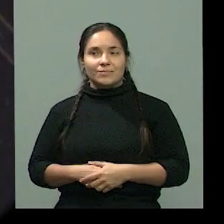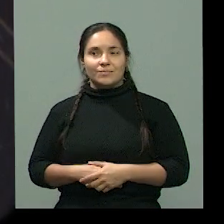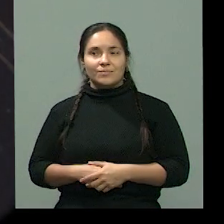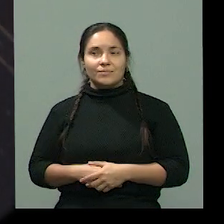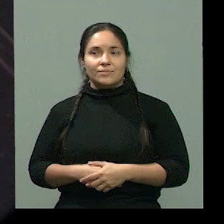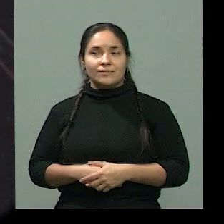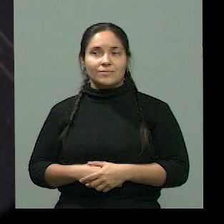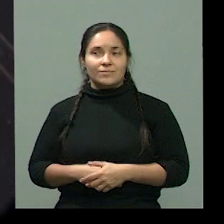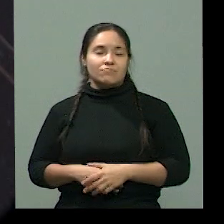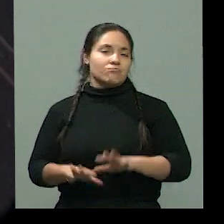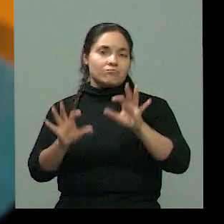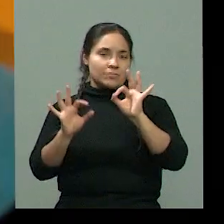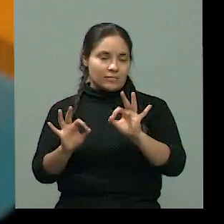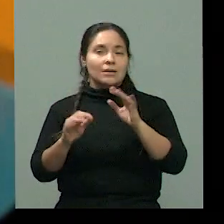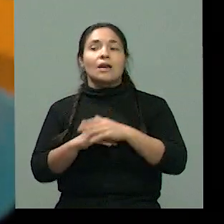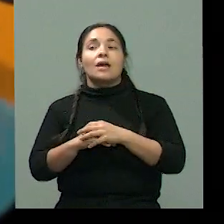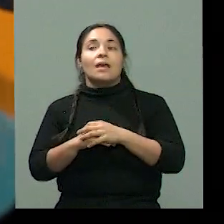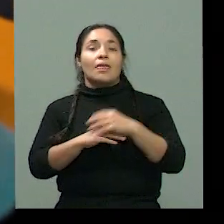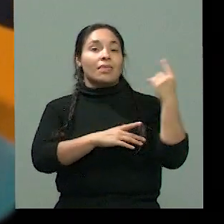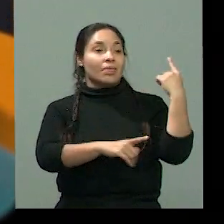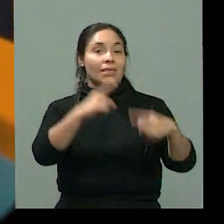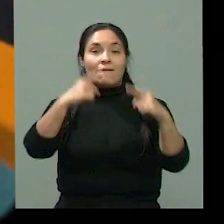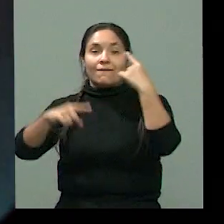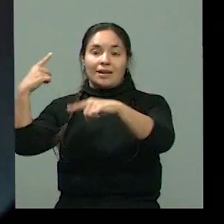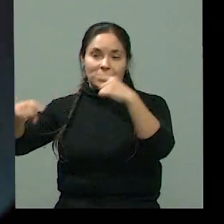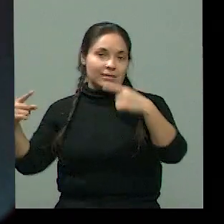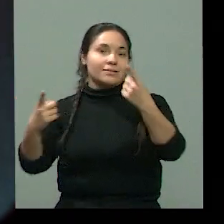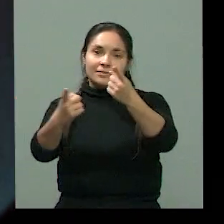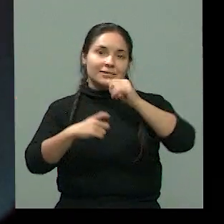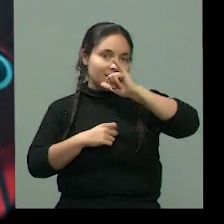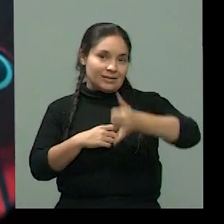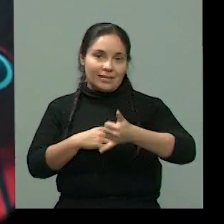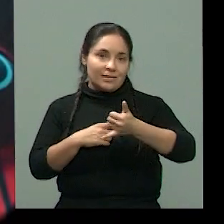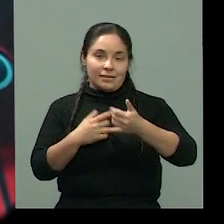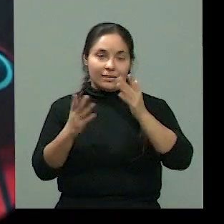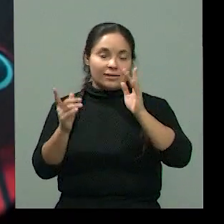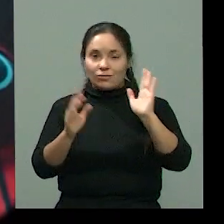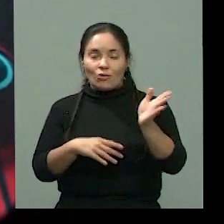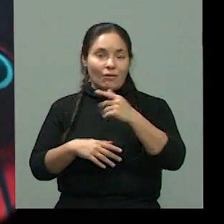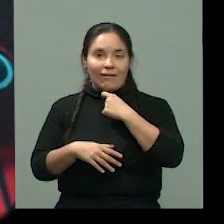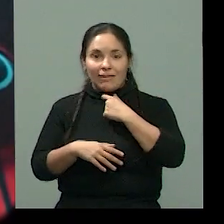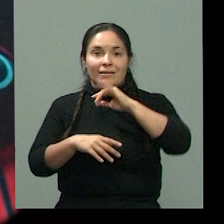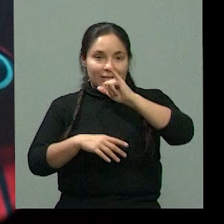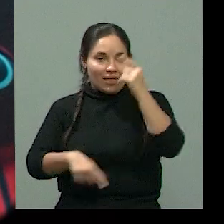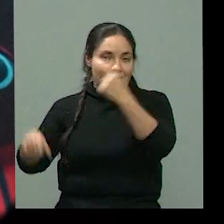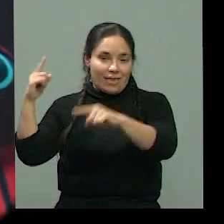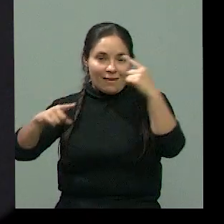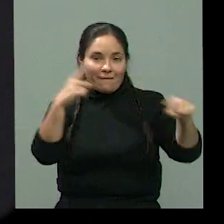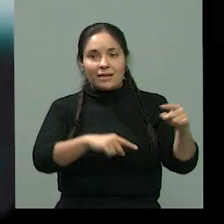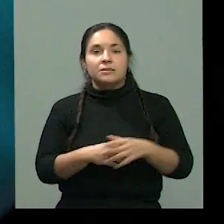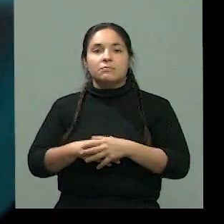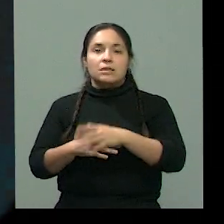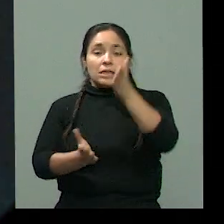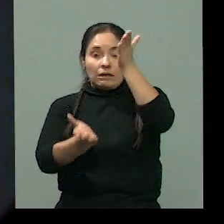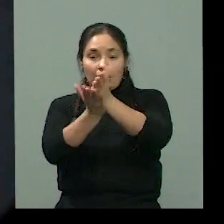Ya establecimos que las diferencias son necesarias y deseables. La grieta se convierte en un